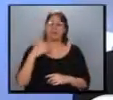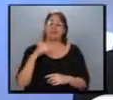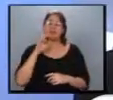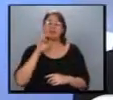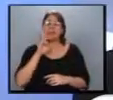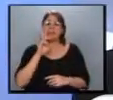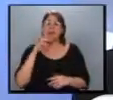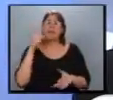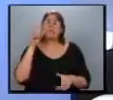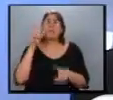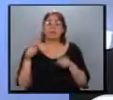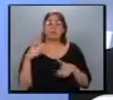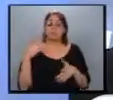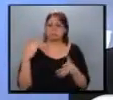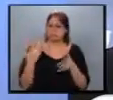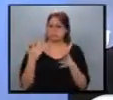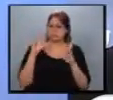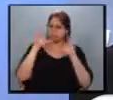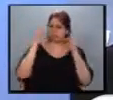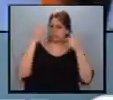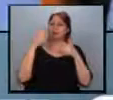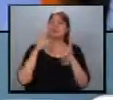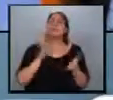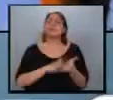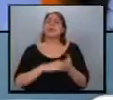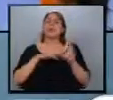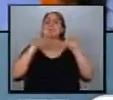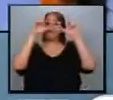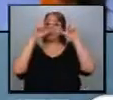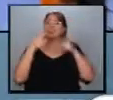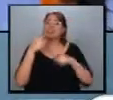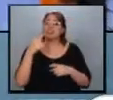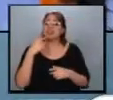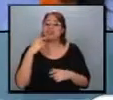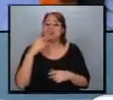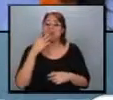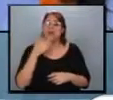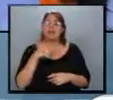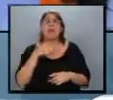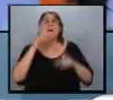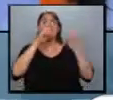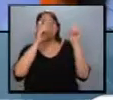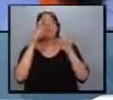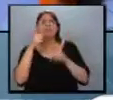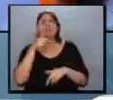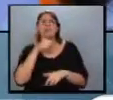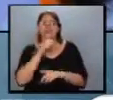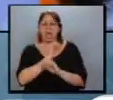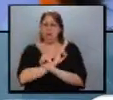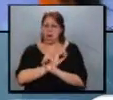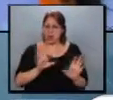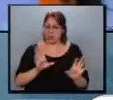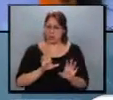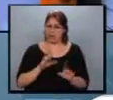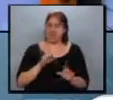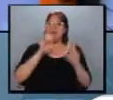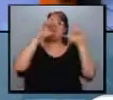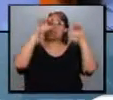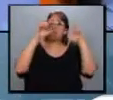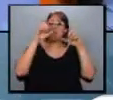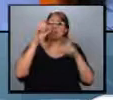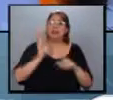indignaron tanto. A ver, respecto de las fotos, dijo, a mí las fotos también me parecen un horror. Esas fotos fueron